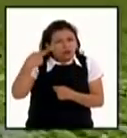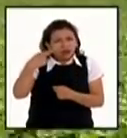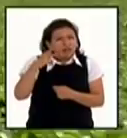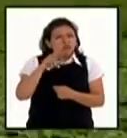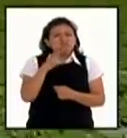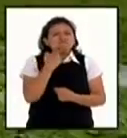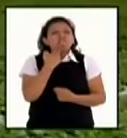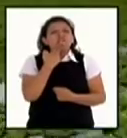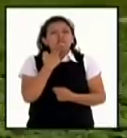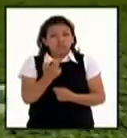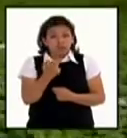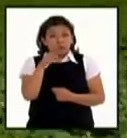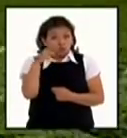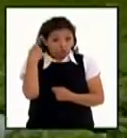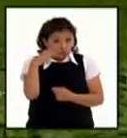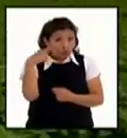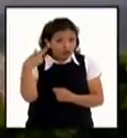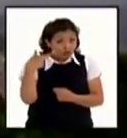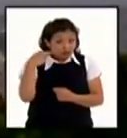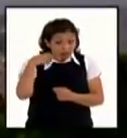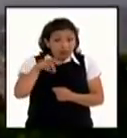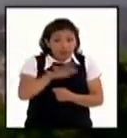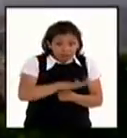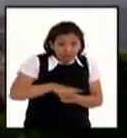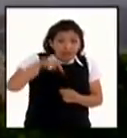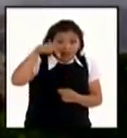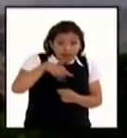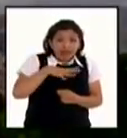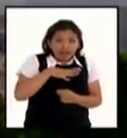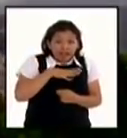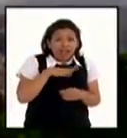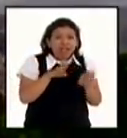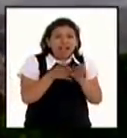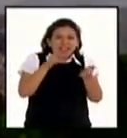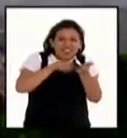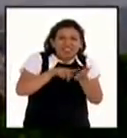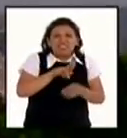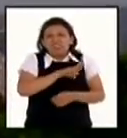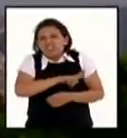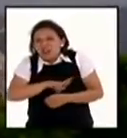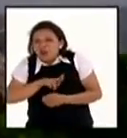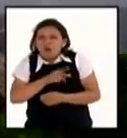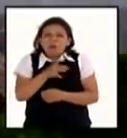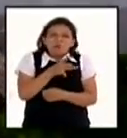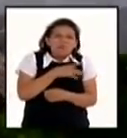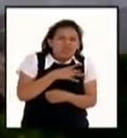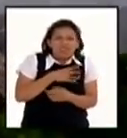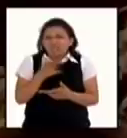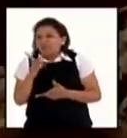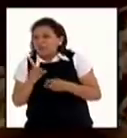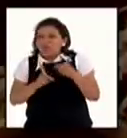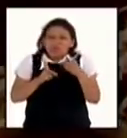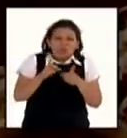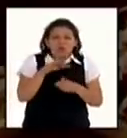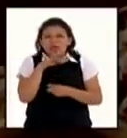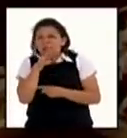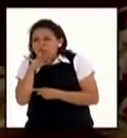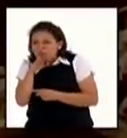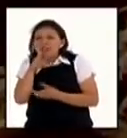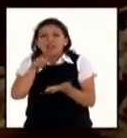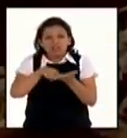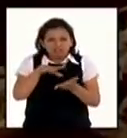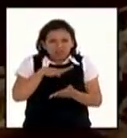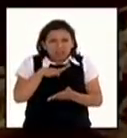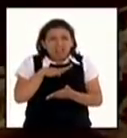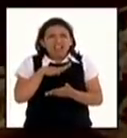reino también está aquí abajo, metido entre los rencores y el miedo, en las vacilaciones y en la mugre, en la